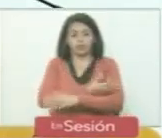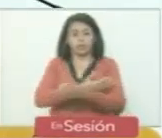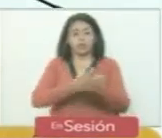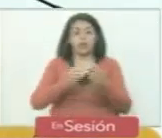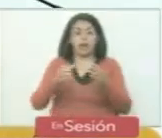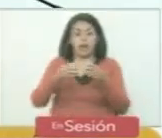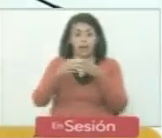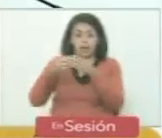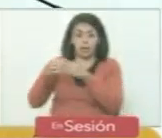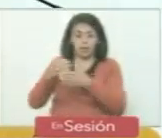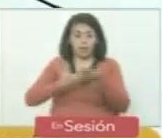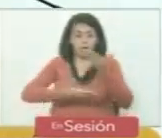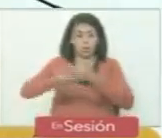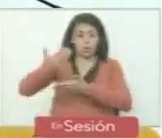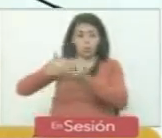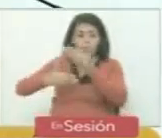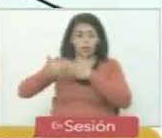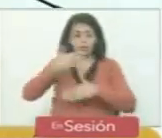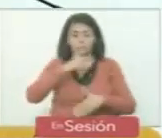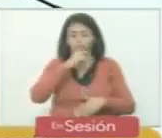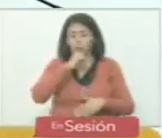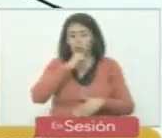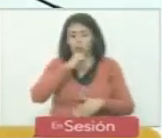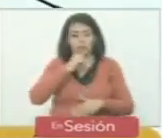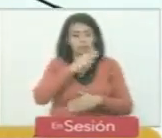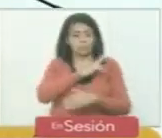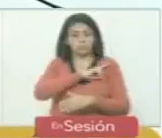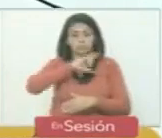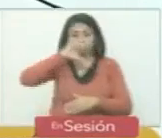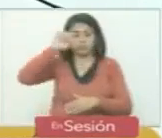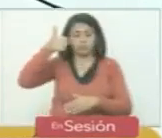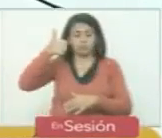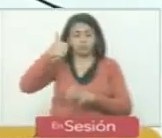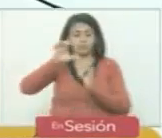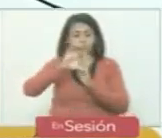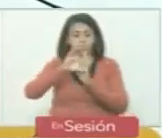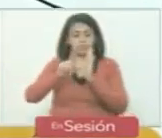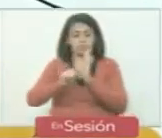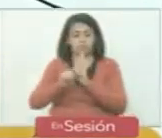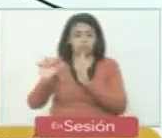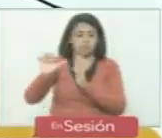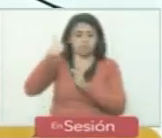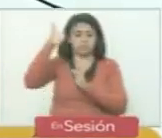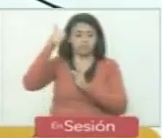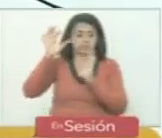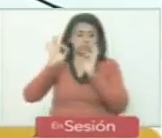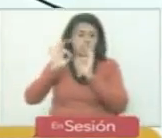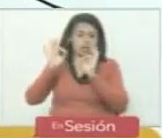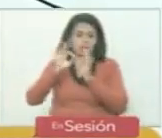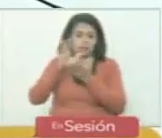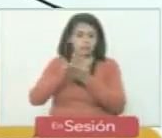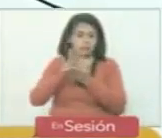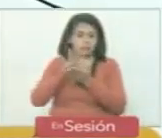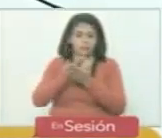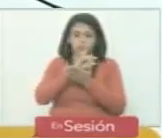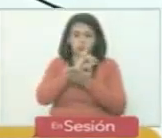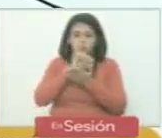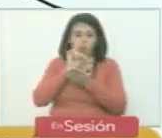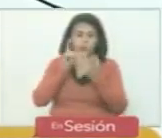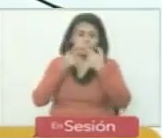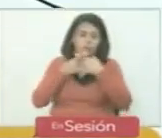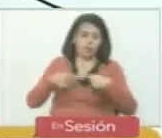Cooperación. No teníamos rango constitucional para ese entonces. Y además de